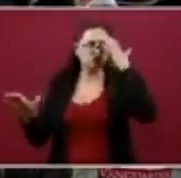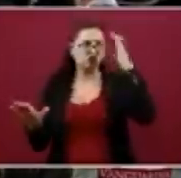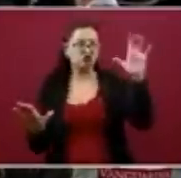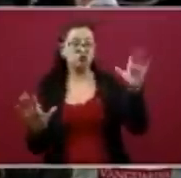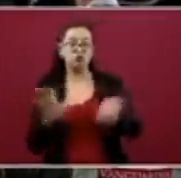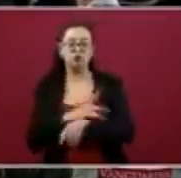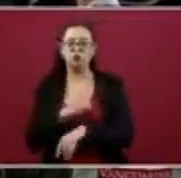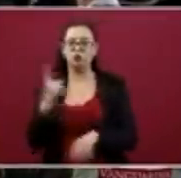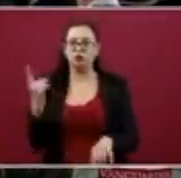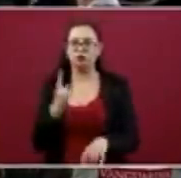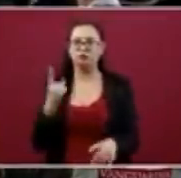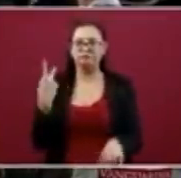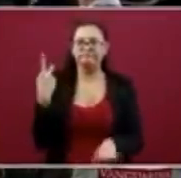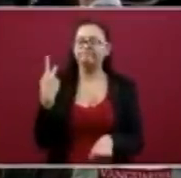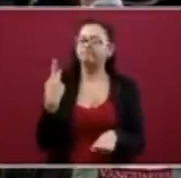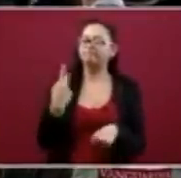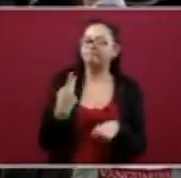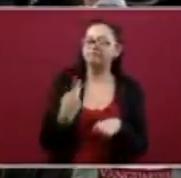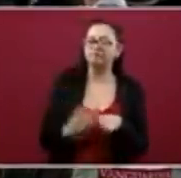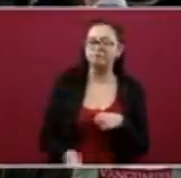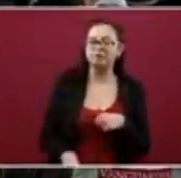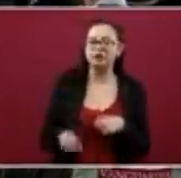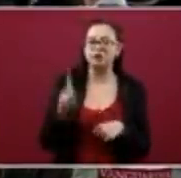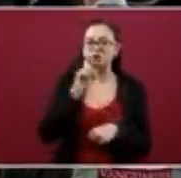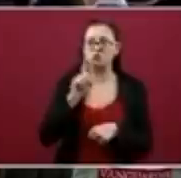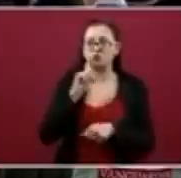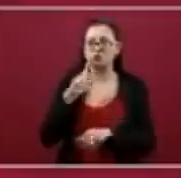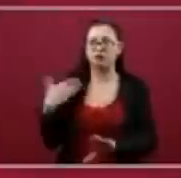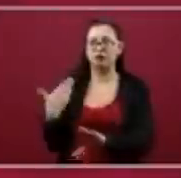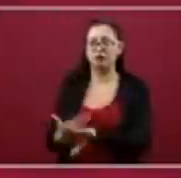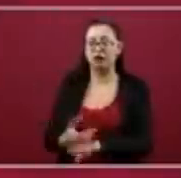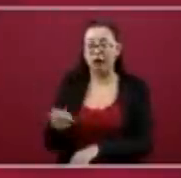agresiones a las mujeres.